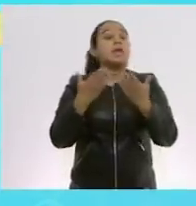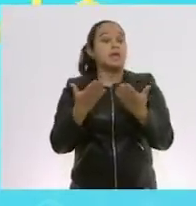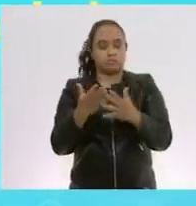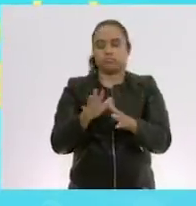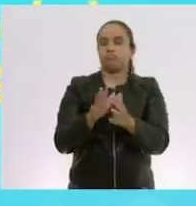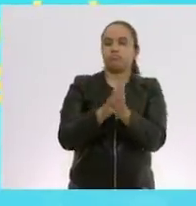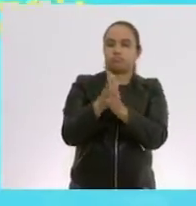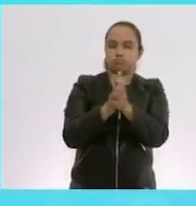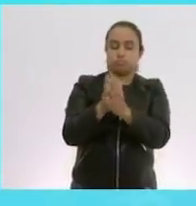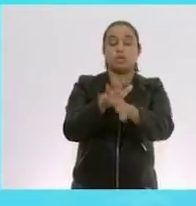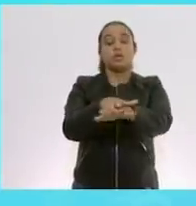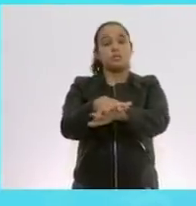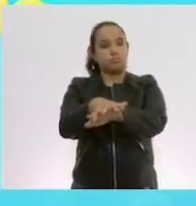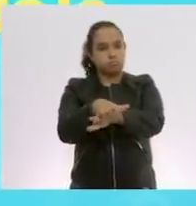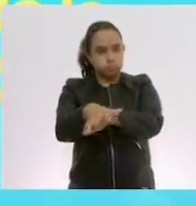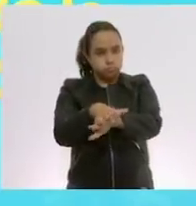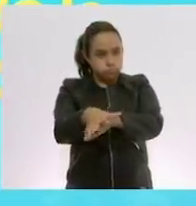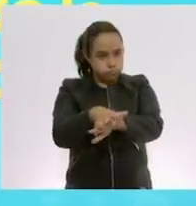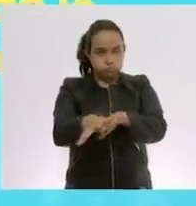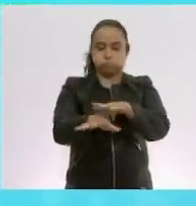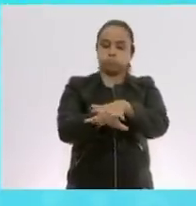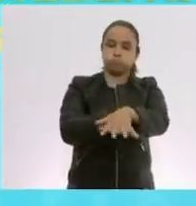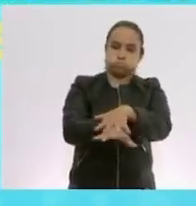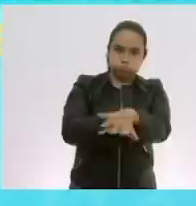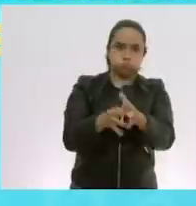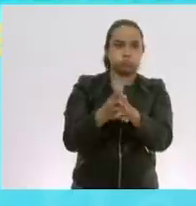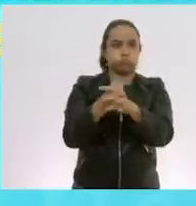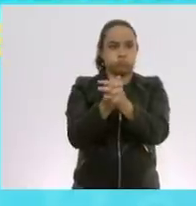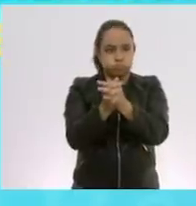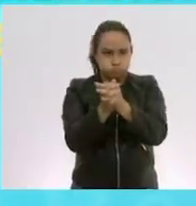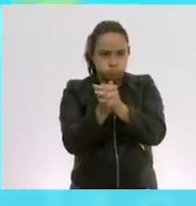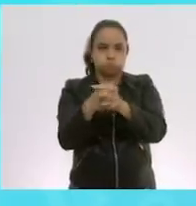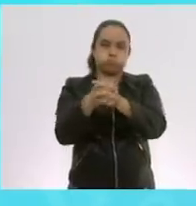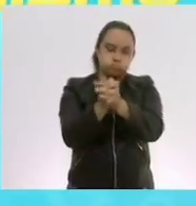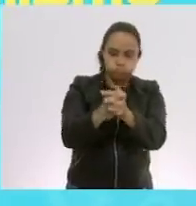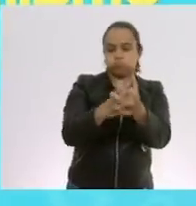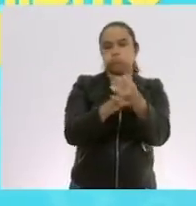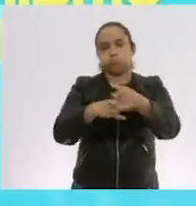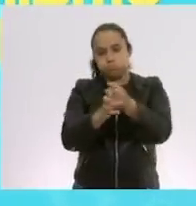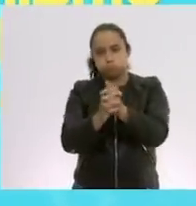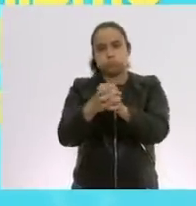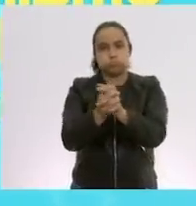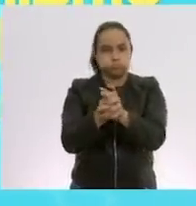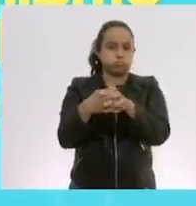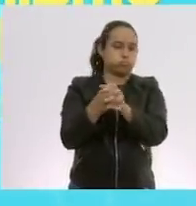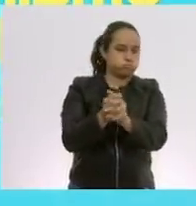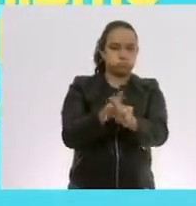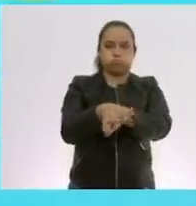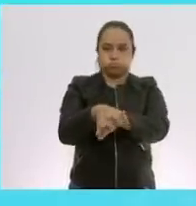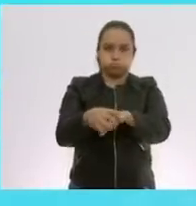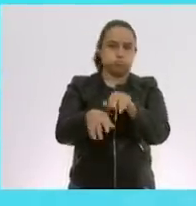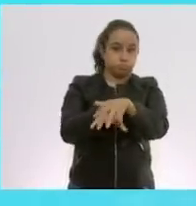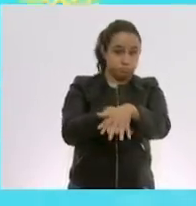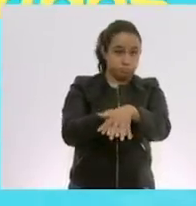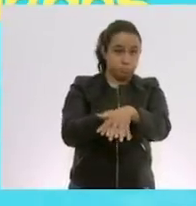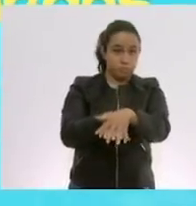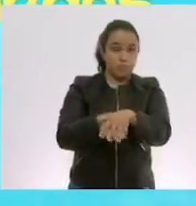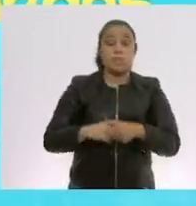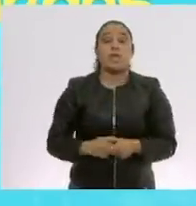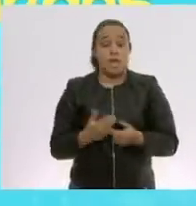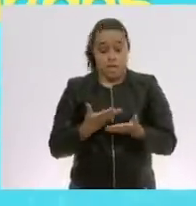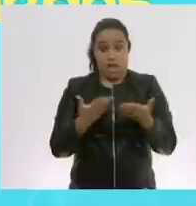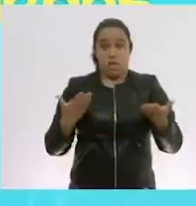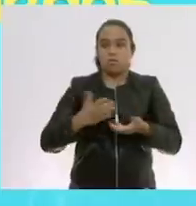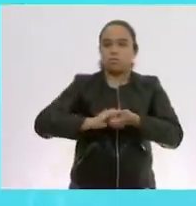la palma de una de tus manos contra el dorso de la otra, entrelazando los dedos. Repite lo mismo con la otra mano. Frota los